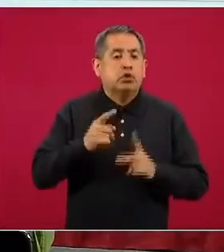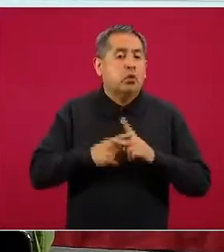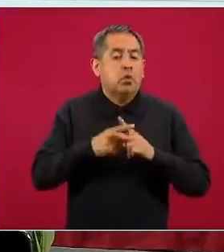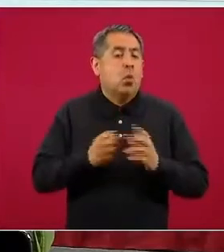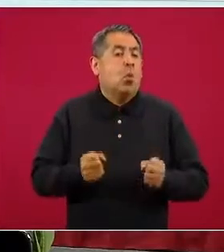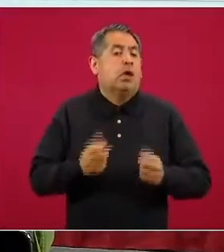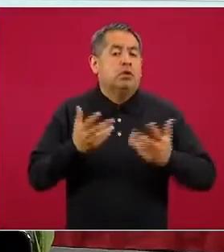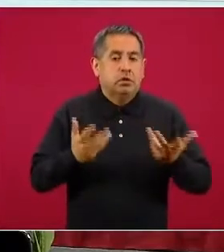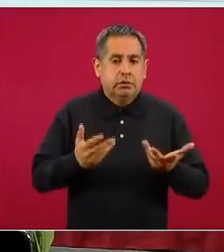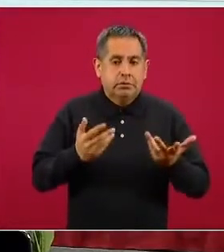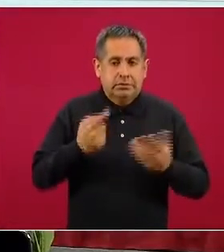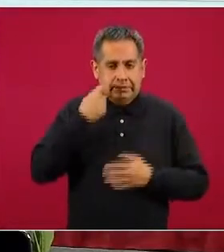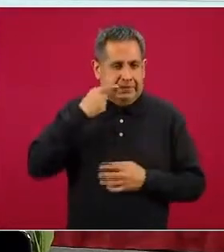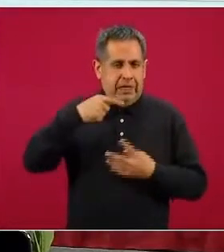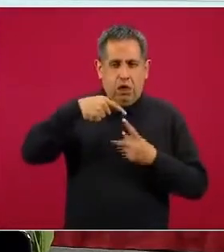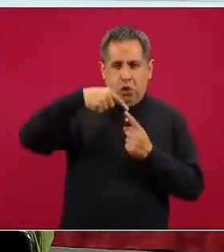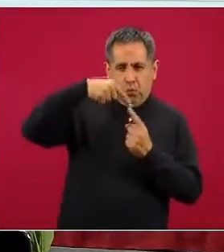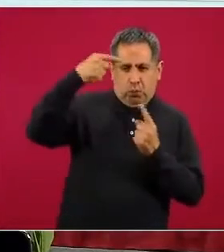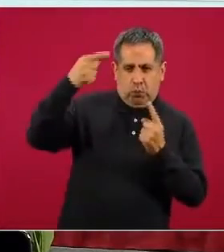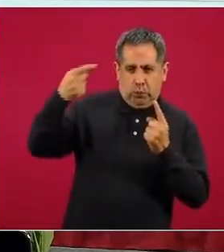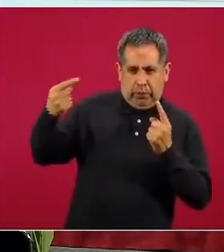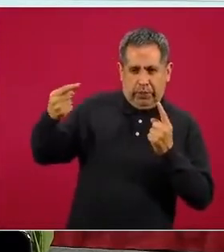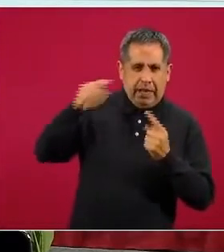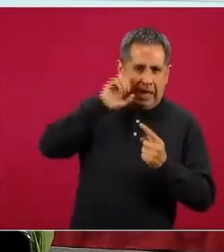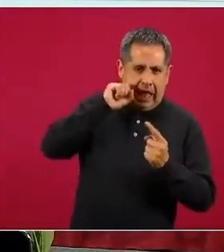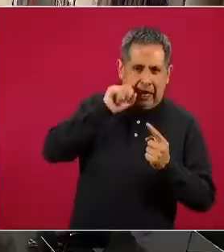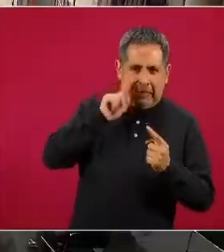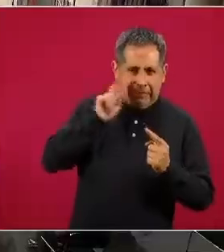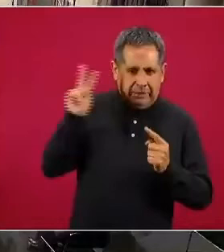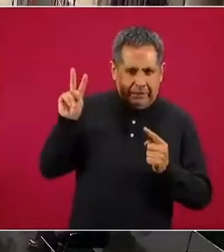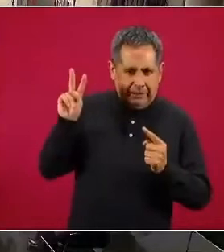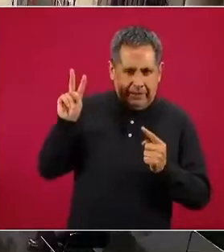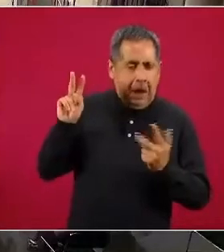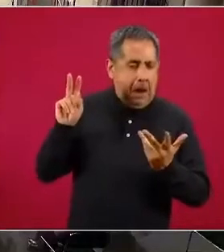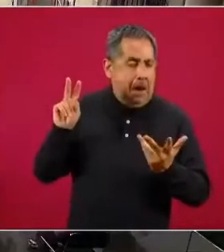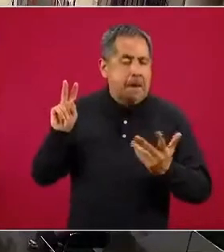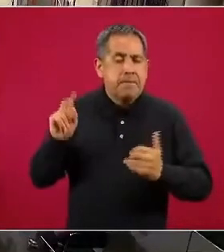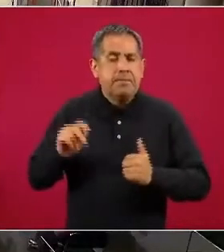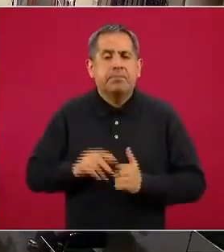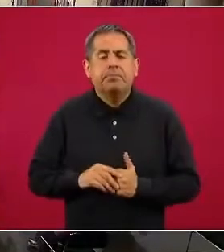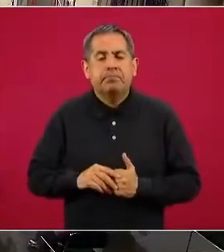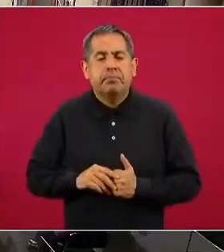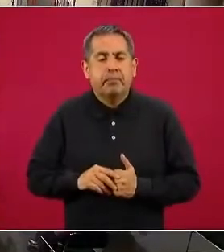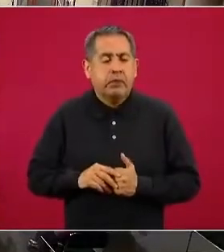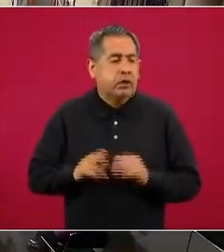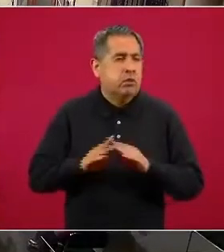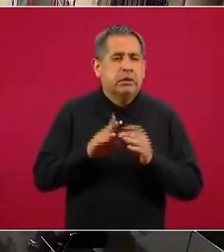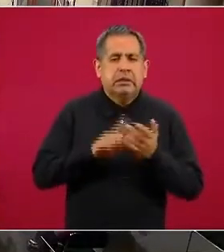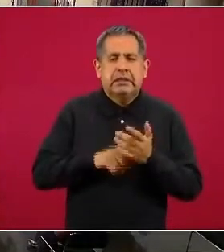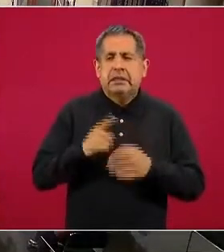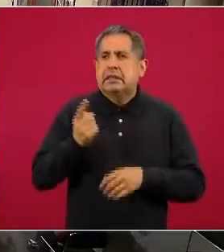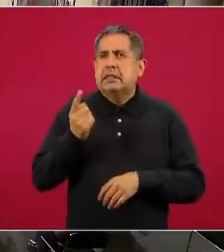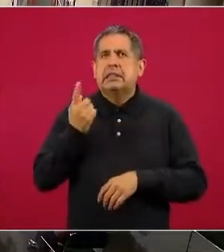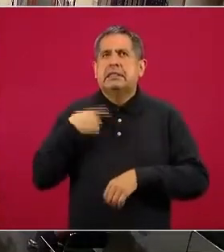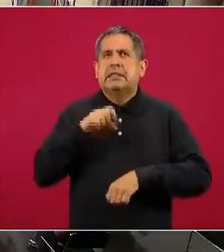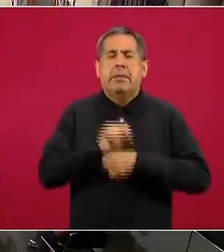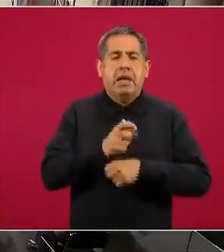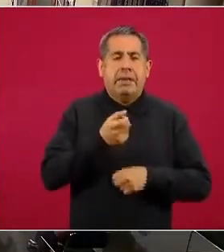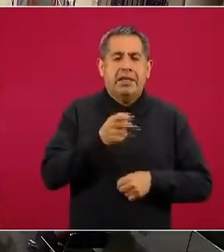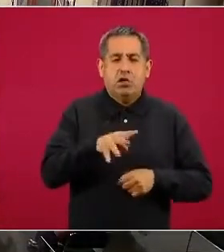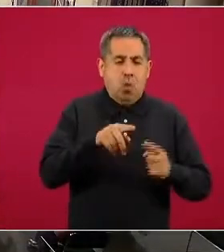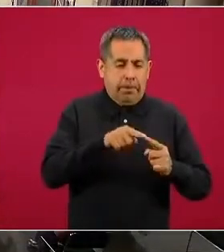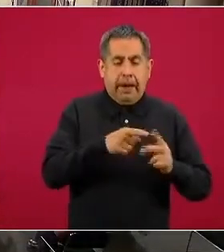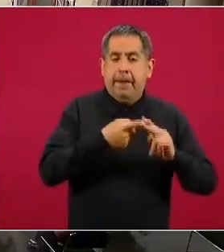que es precisamente esta línea de color naranja en la parte superior. Habíamos tenido desde la semana